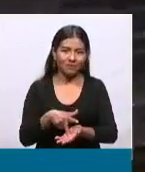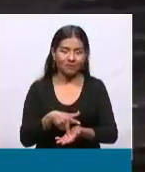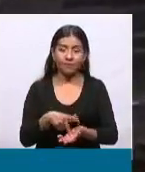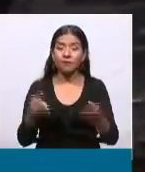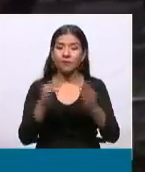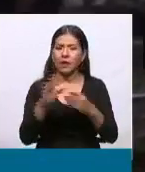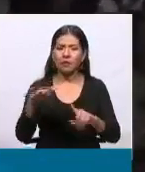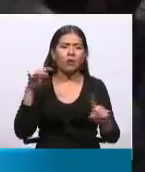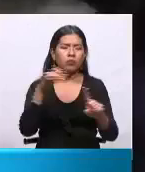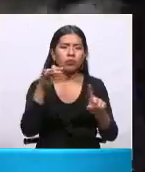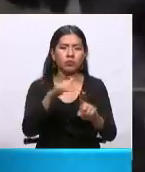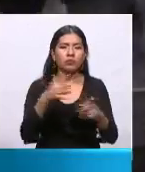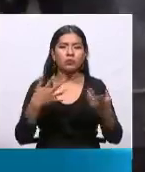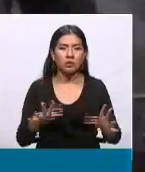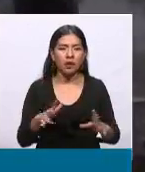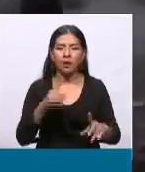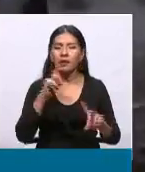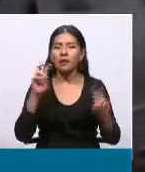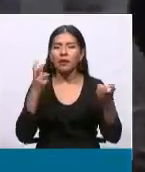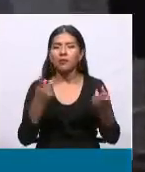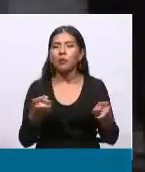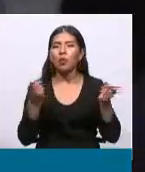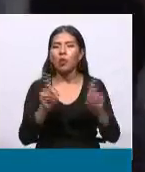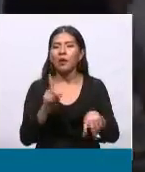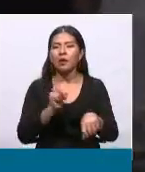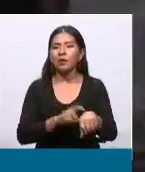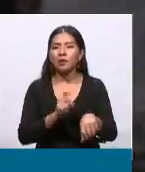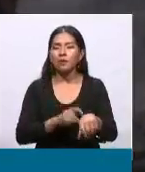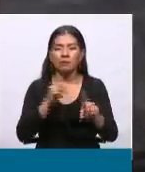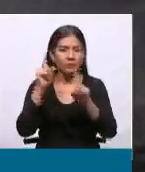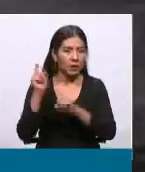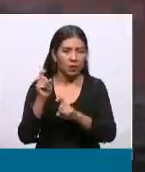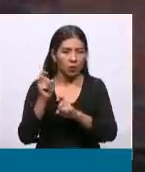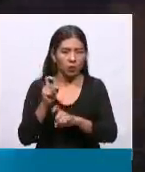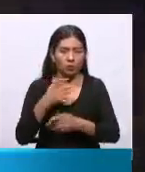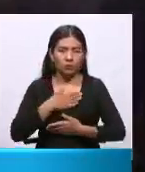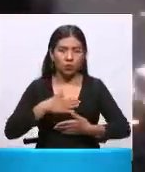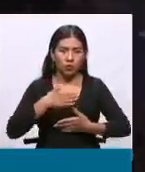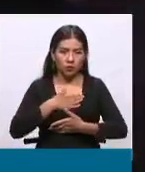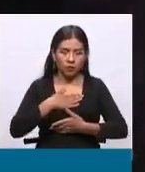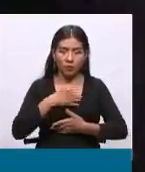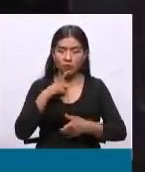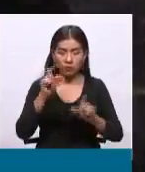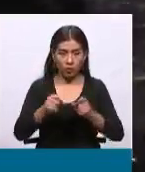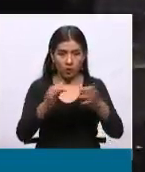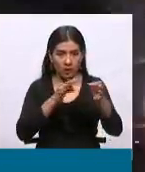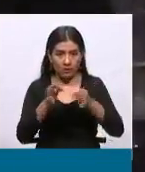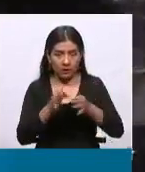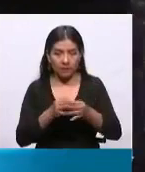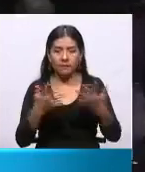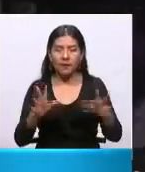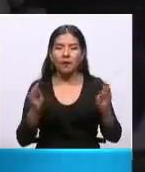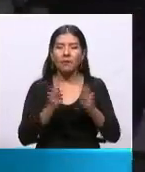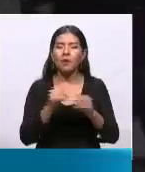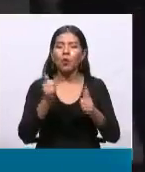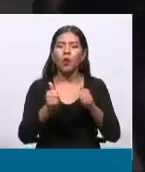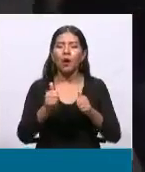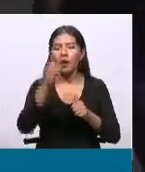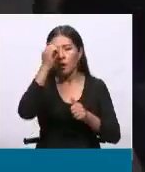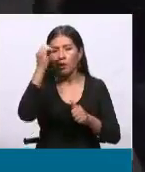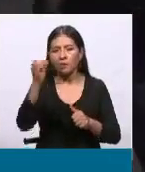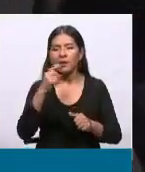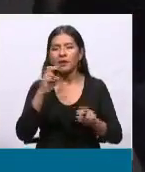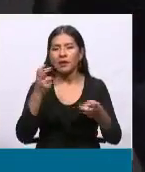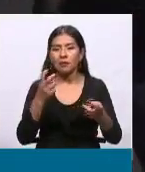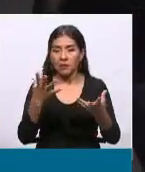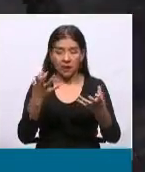El ataque vino, ¿hace qué tiempo, Filomeno, nos podrías describir? ¿Y cuál es la intención? ¿La intención es